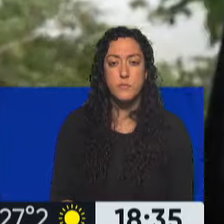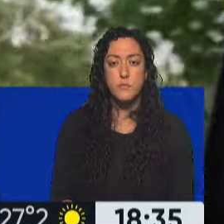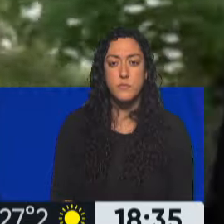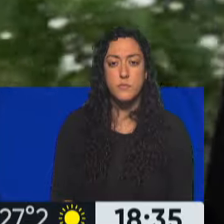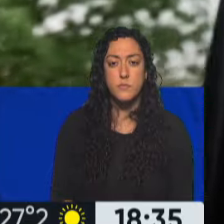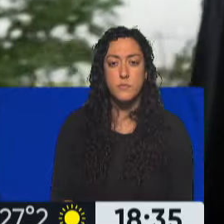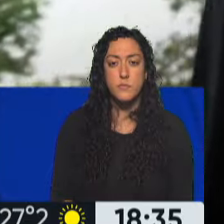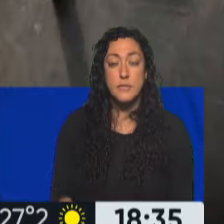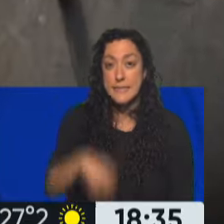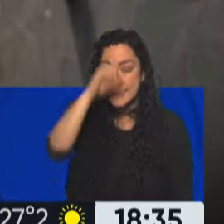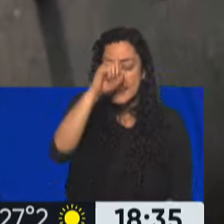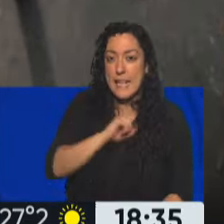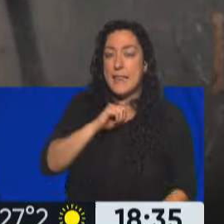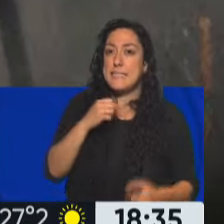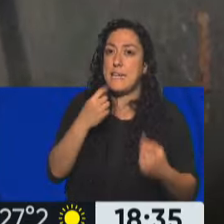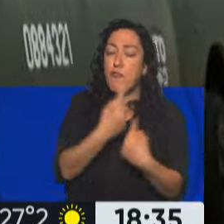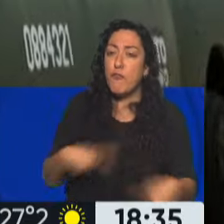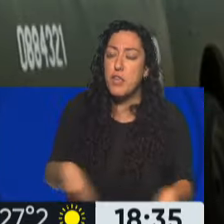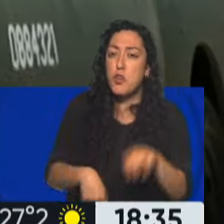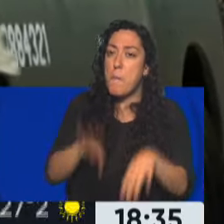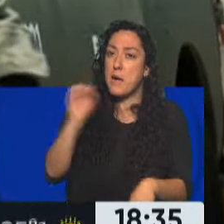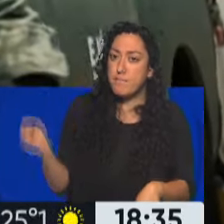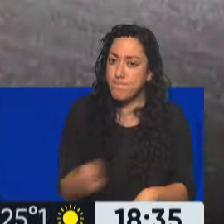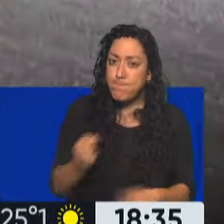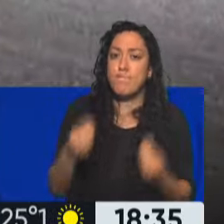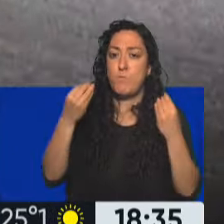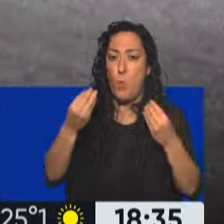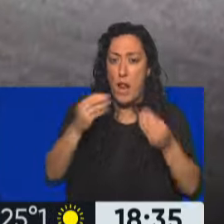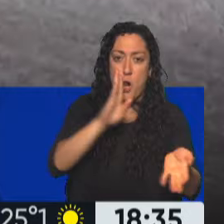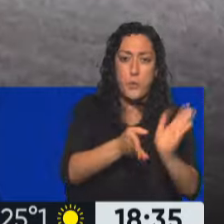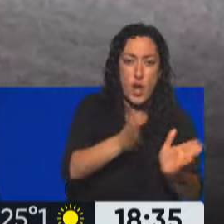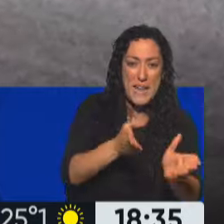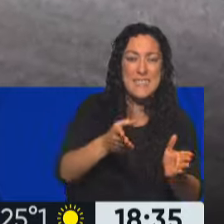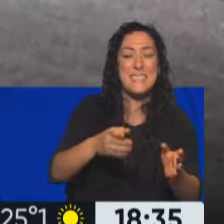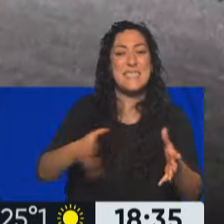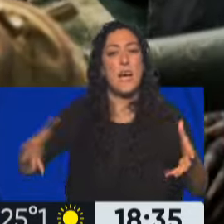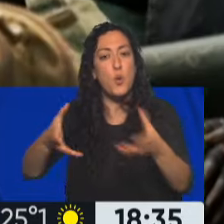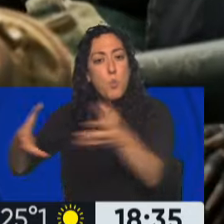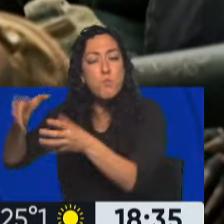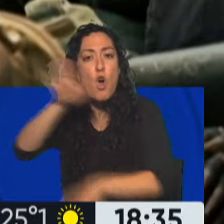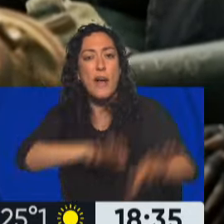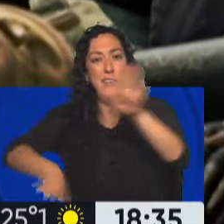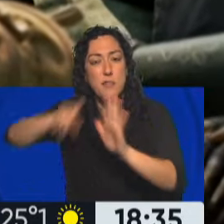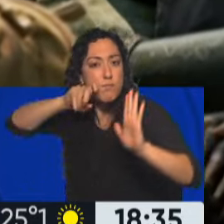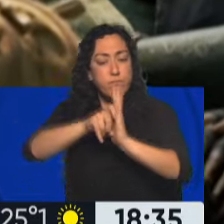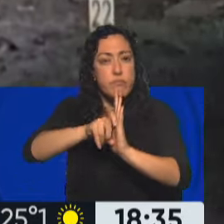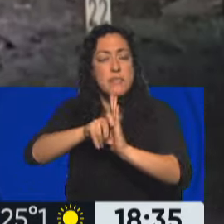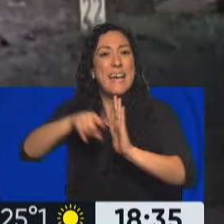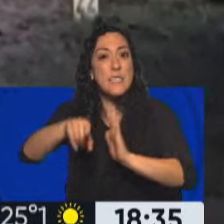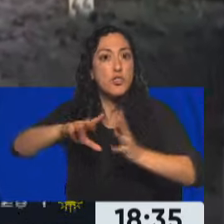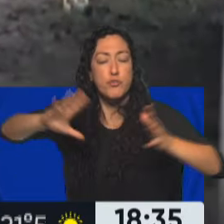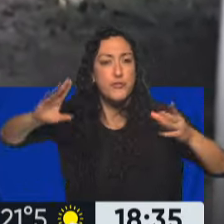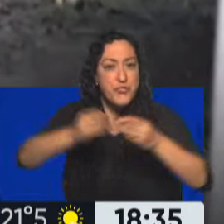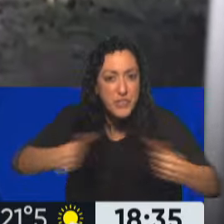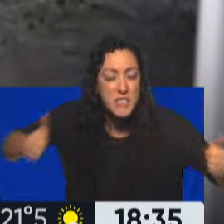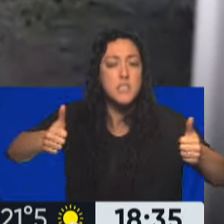Entre los desafíos más agudos que enfrentará la presidenta, terminar con la violencia y el crimen organizado encabezan la lista. Reducir